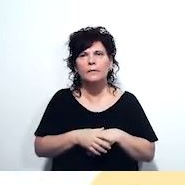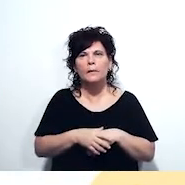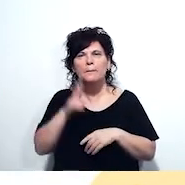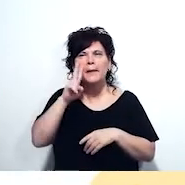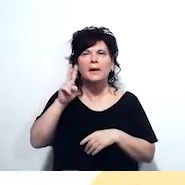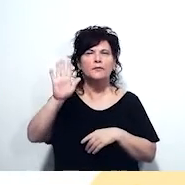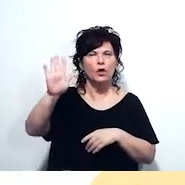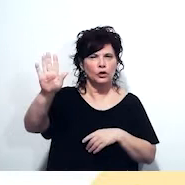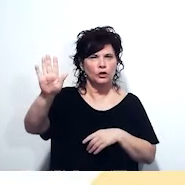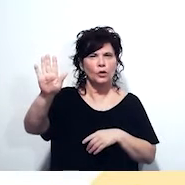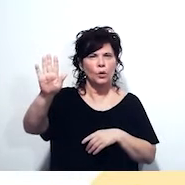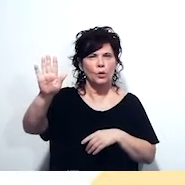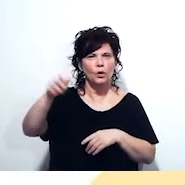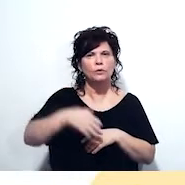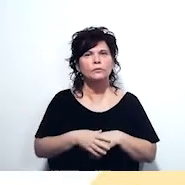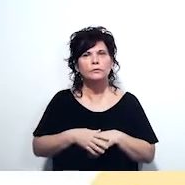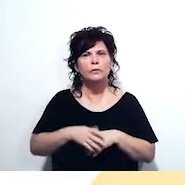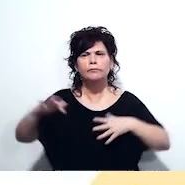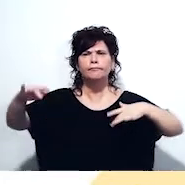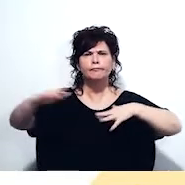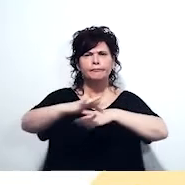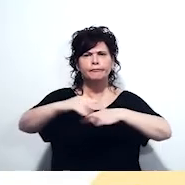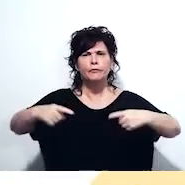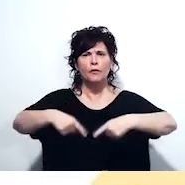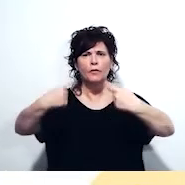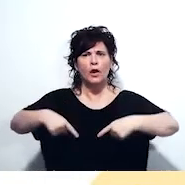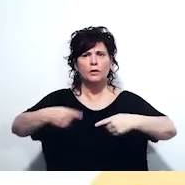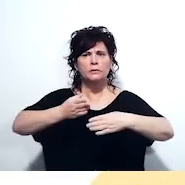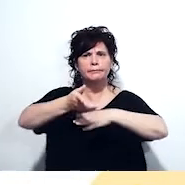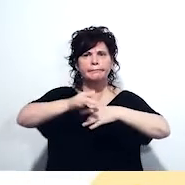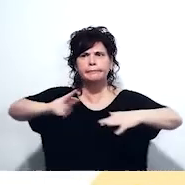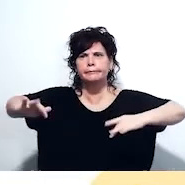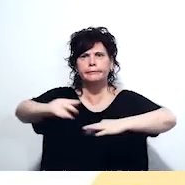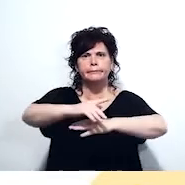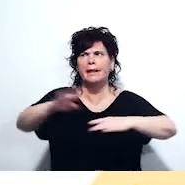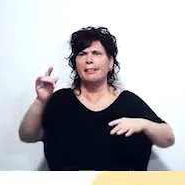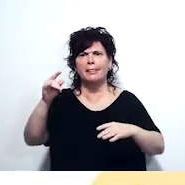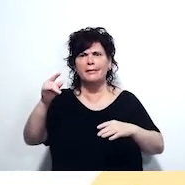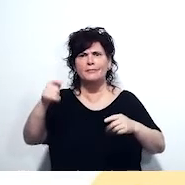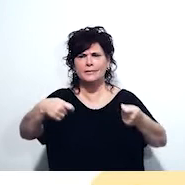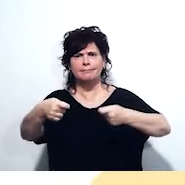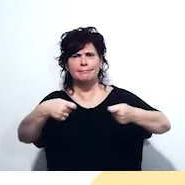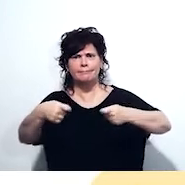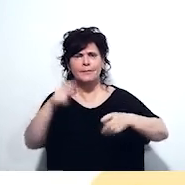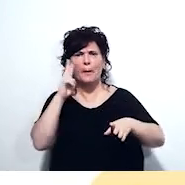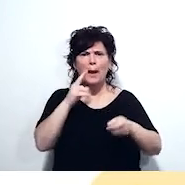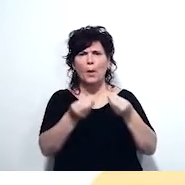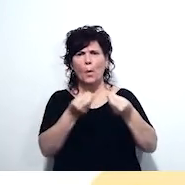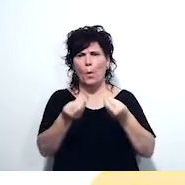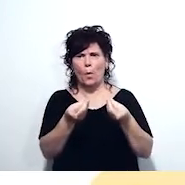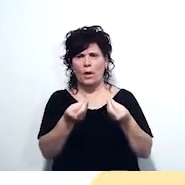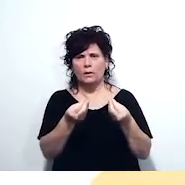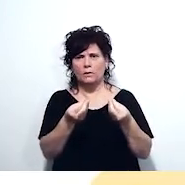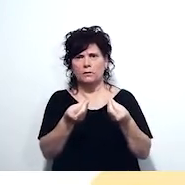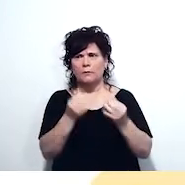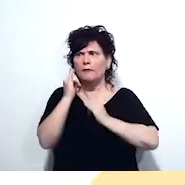a futuro. Entonces, los flujos transfronterizos cada vez son más difíciles de medir y cada vez son mayores. No se sabe bien